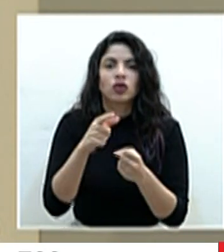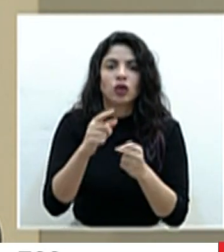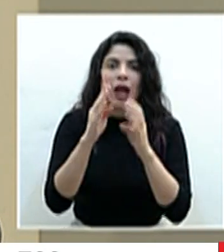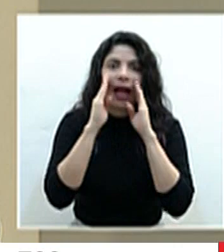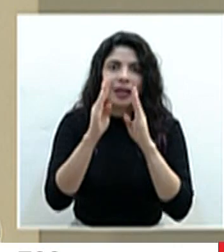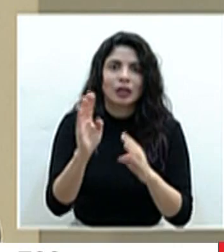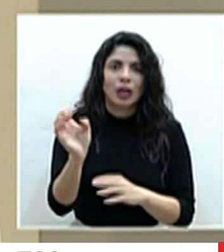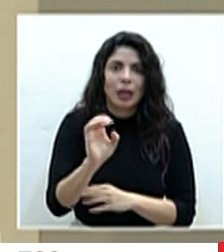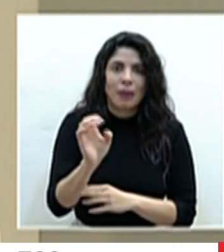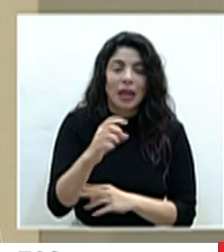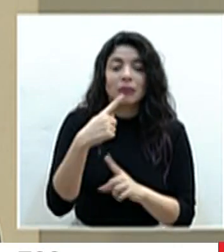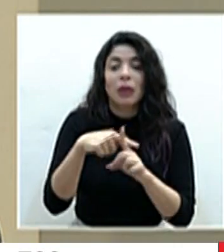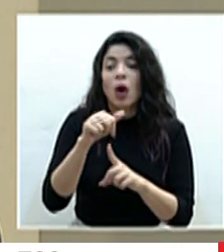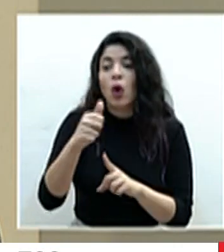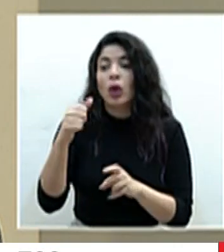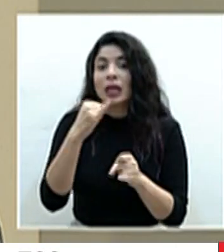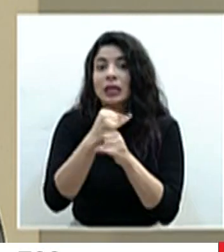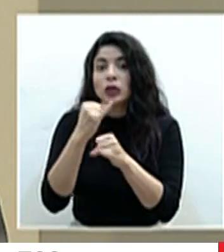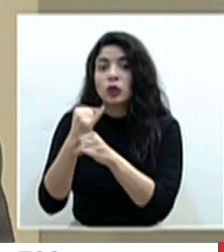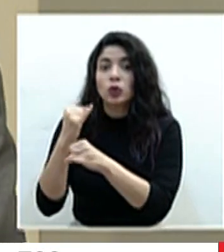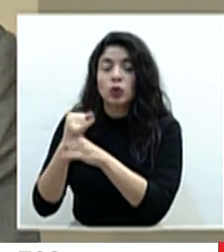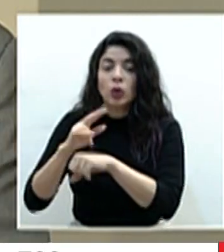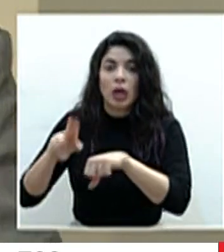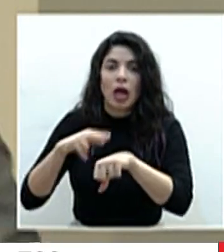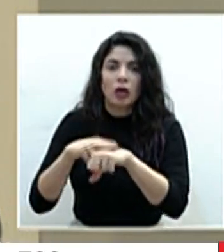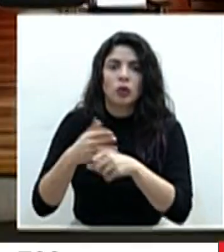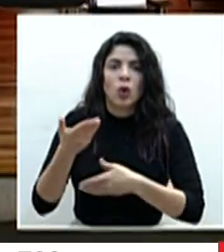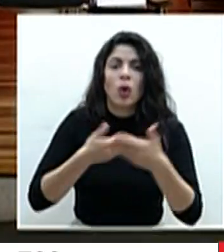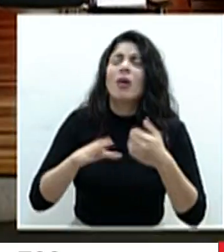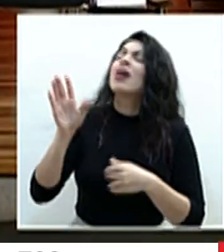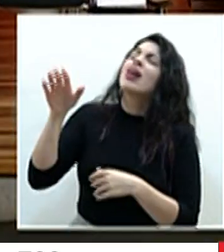de Emergencias y otras instituciones nacionales en terreno.